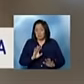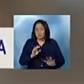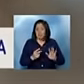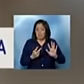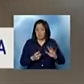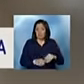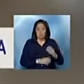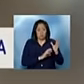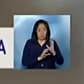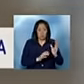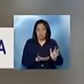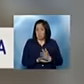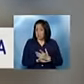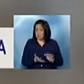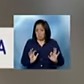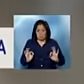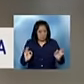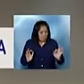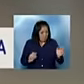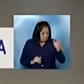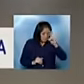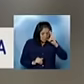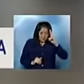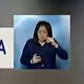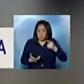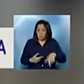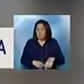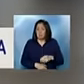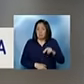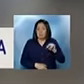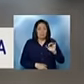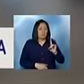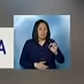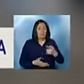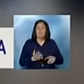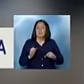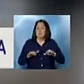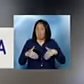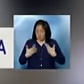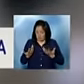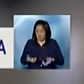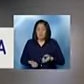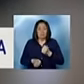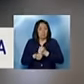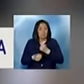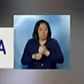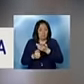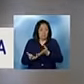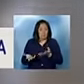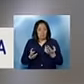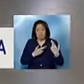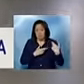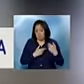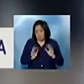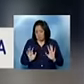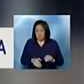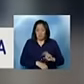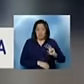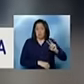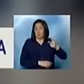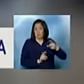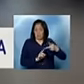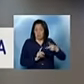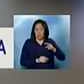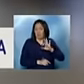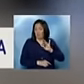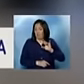17 de octubre, por lo cual no habría ningún impedimento para que Heredia ejerza las funciones que se le encargarán. En segundo lugar, la FAO ha dicho